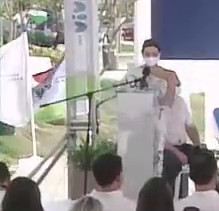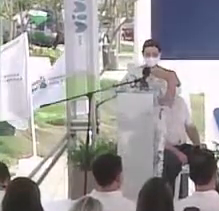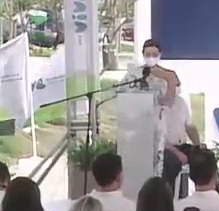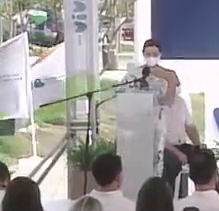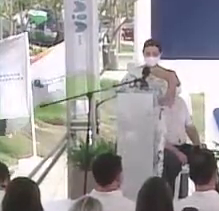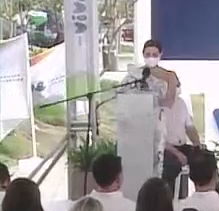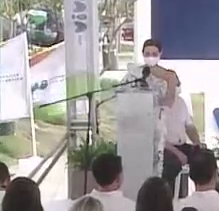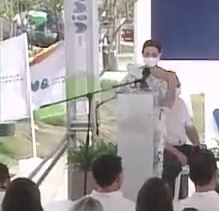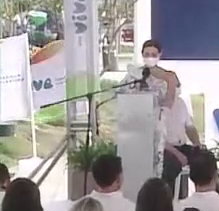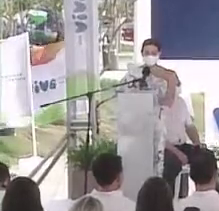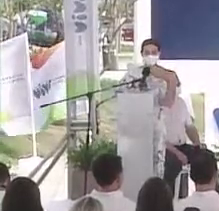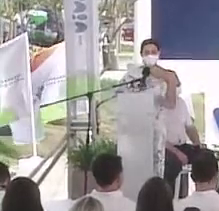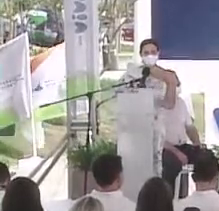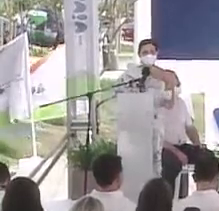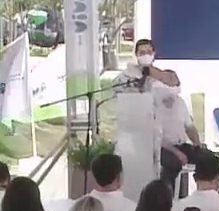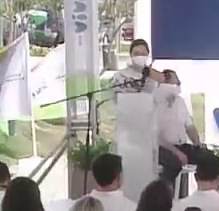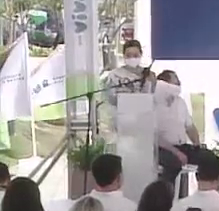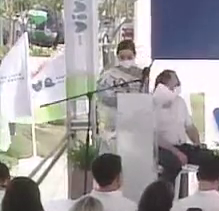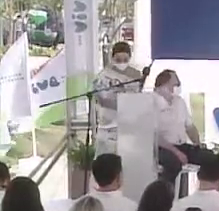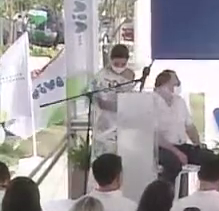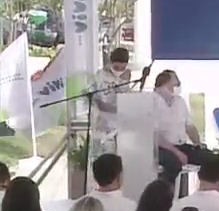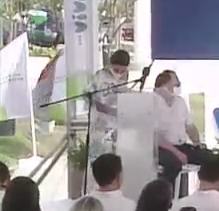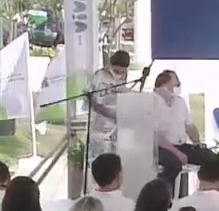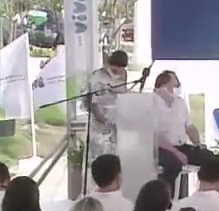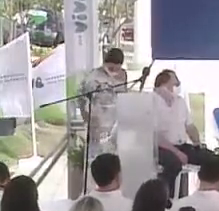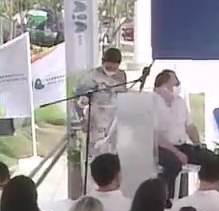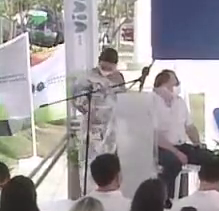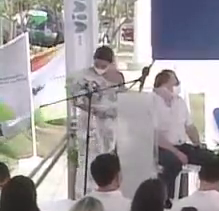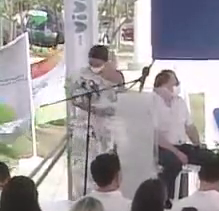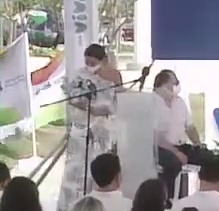Bueno, muy buenos días.